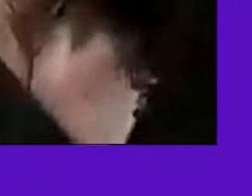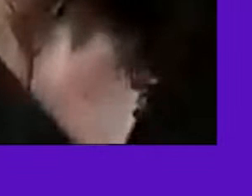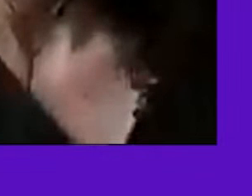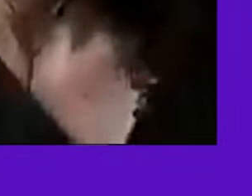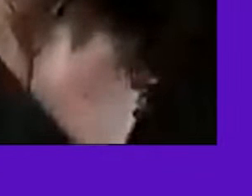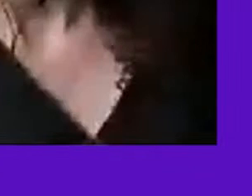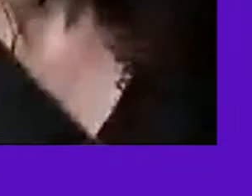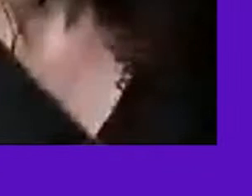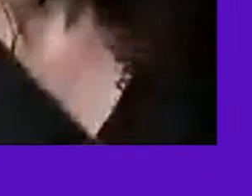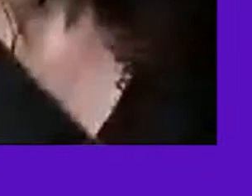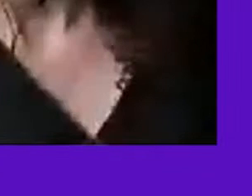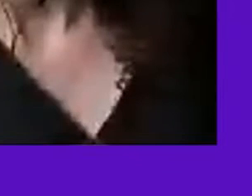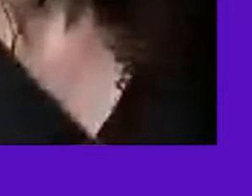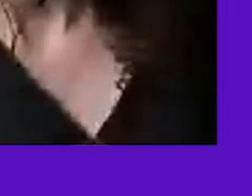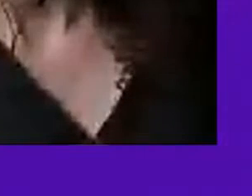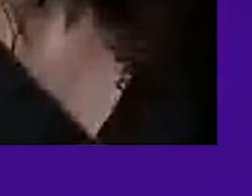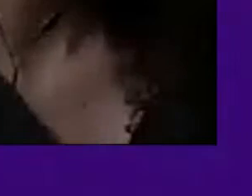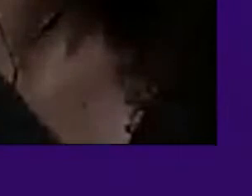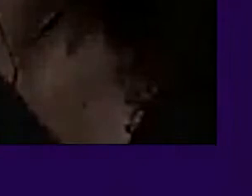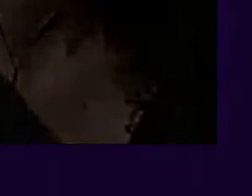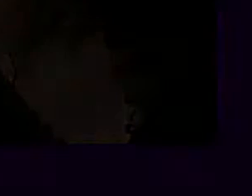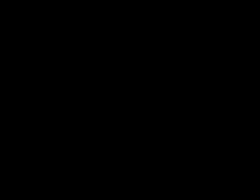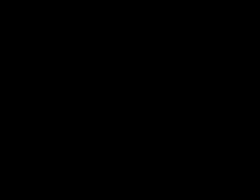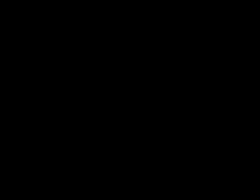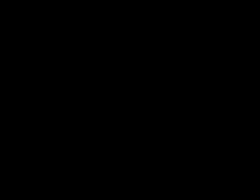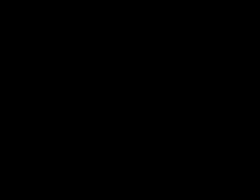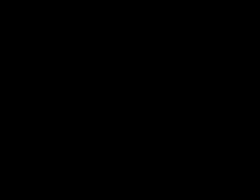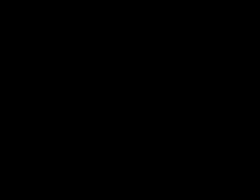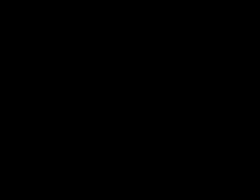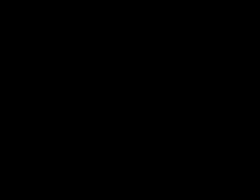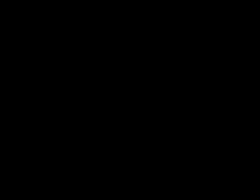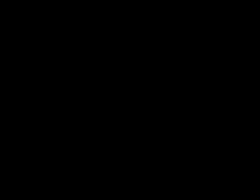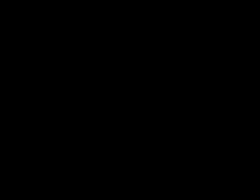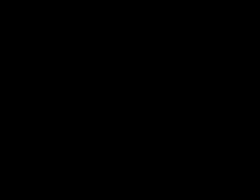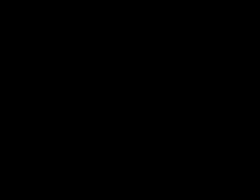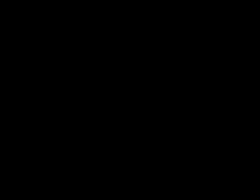me gustan y creo que es la razón por la que estoy acá.